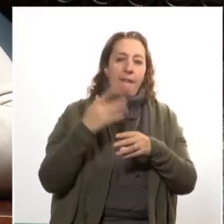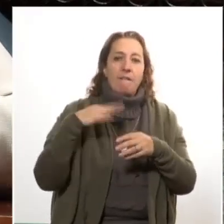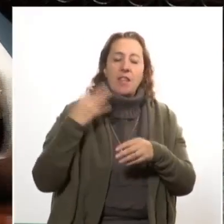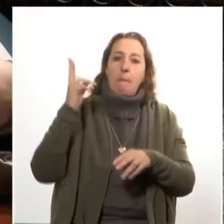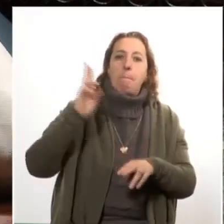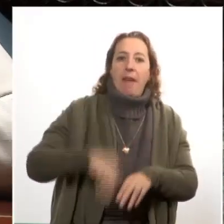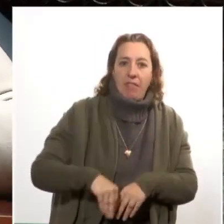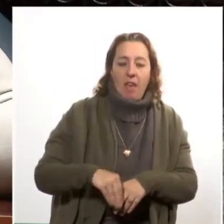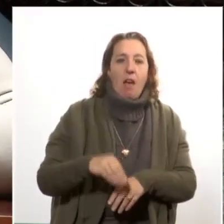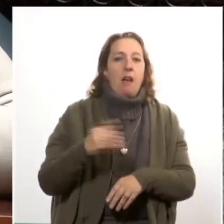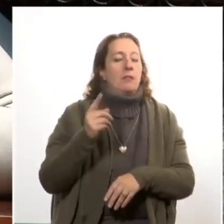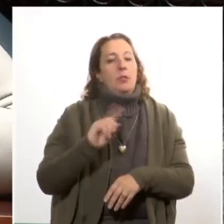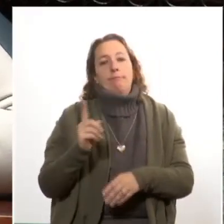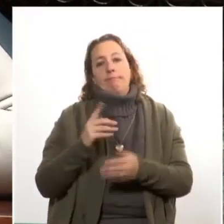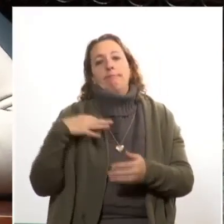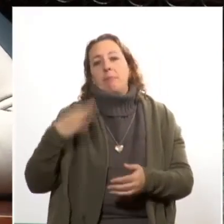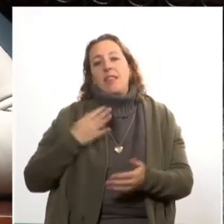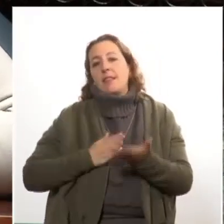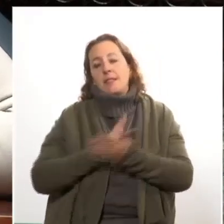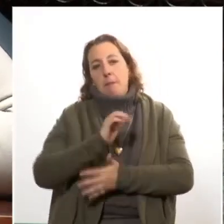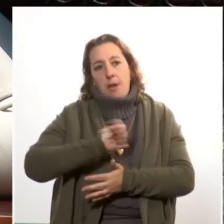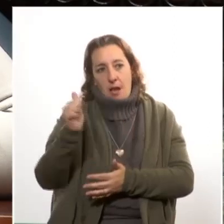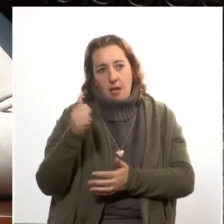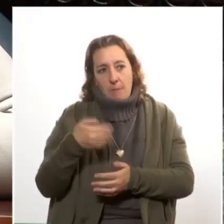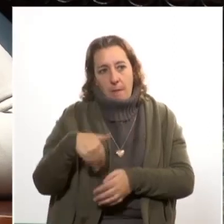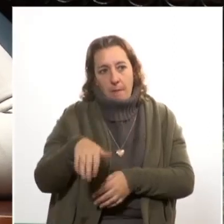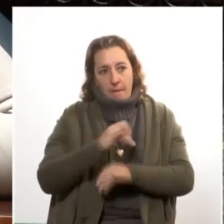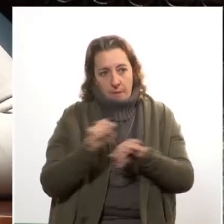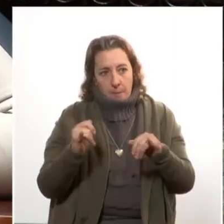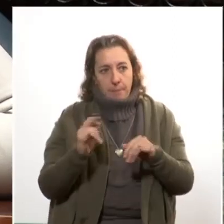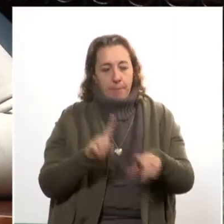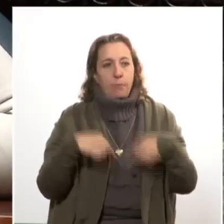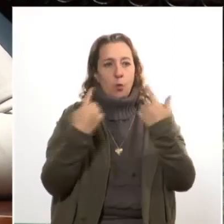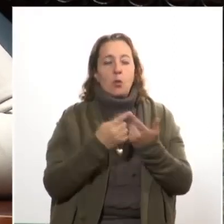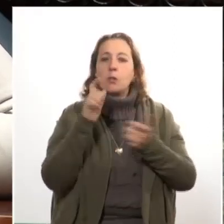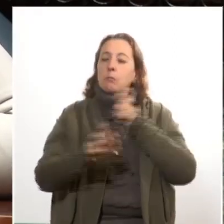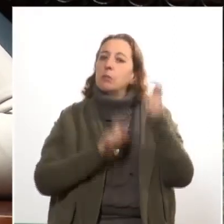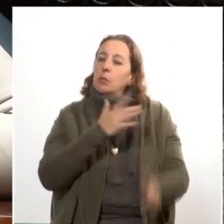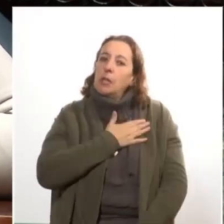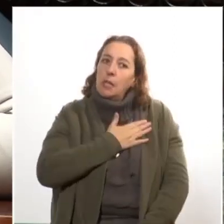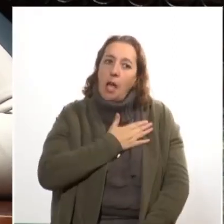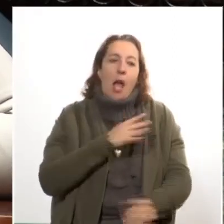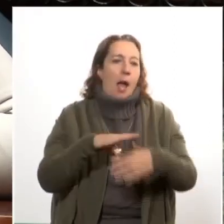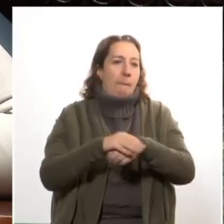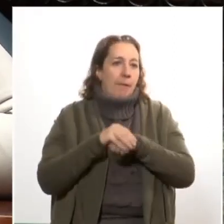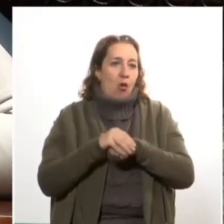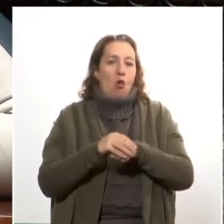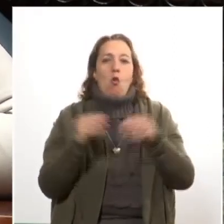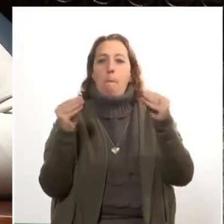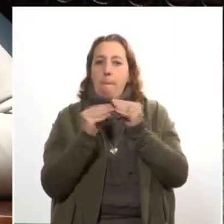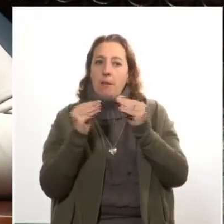Presidenta, la vida siempre puede más. Estoy terminando. Nuestros seres queridos, nuestros amigos, nuestros